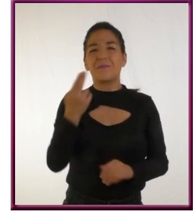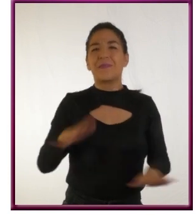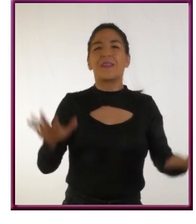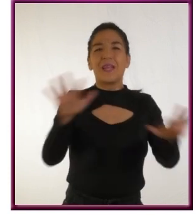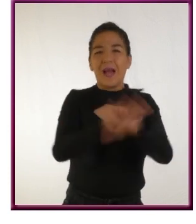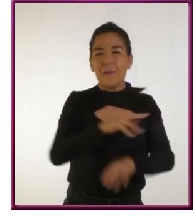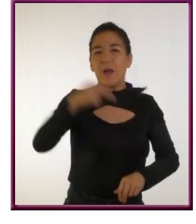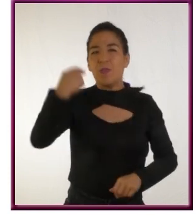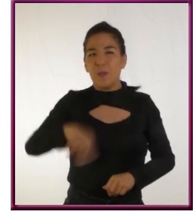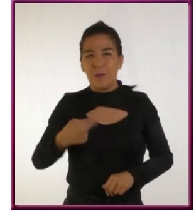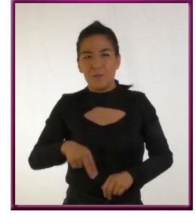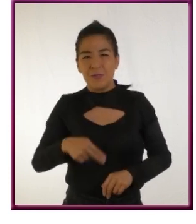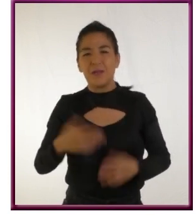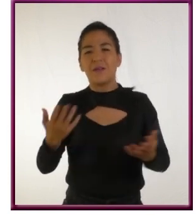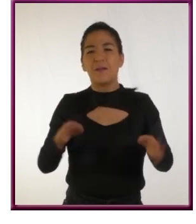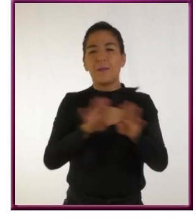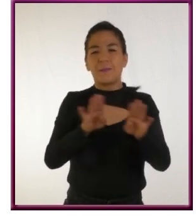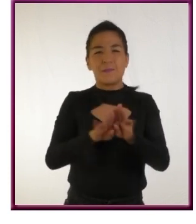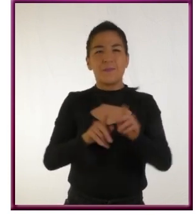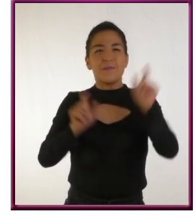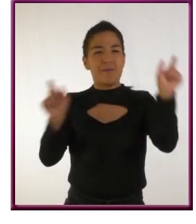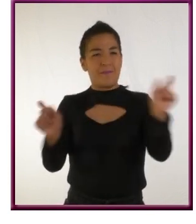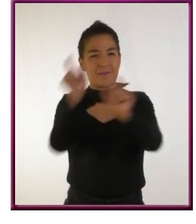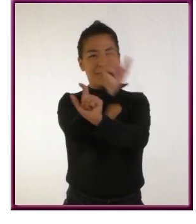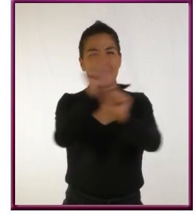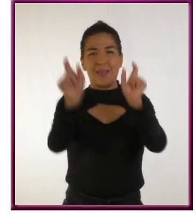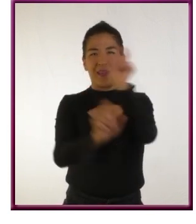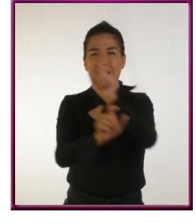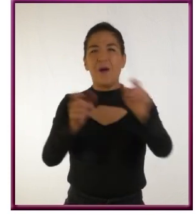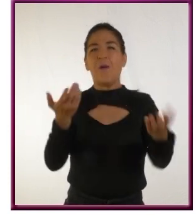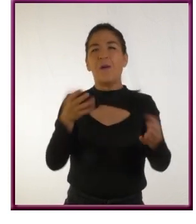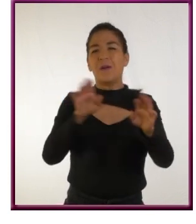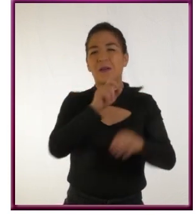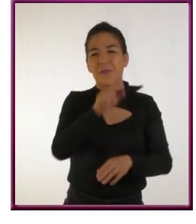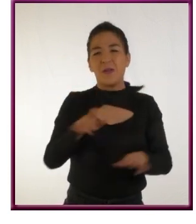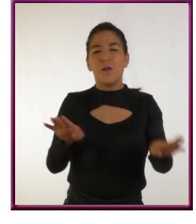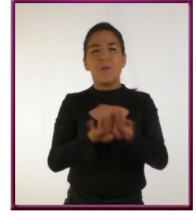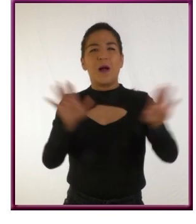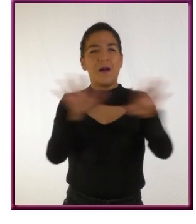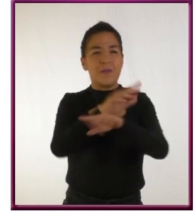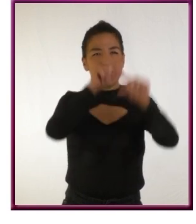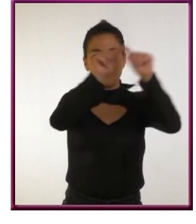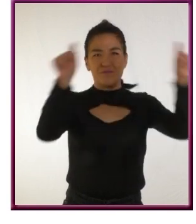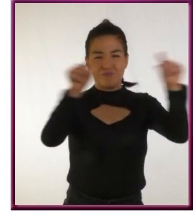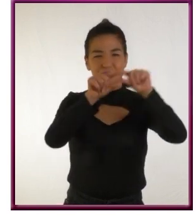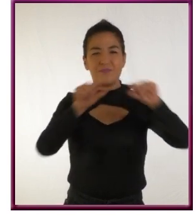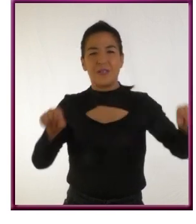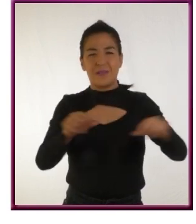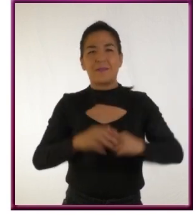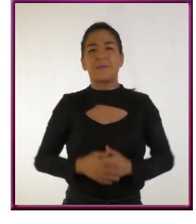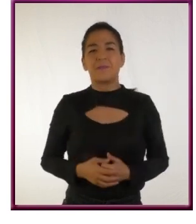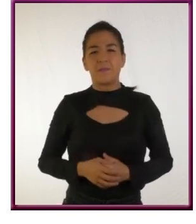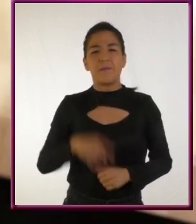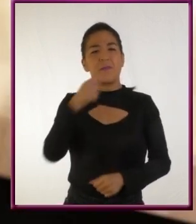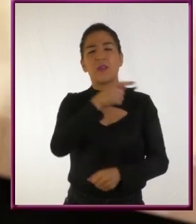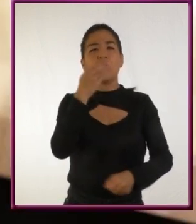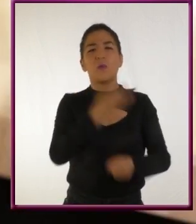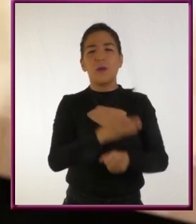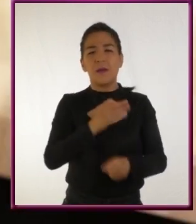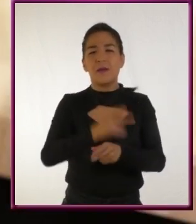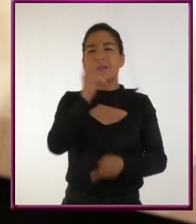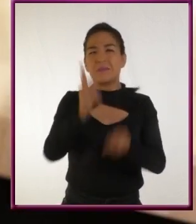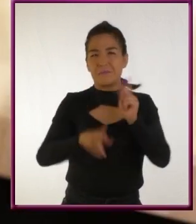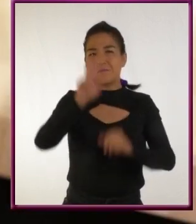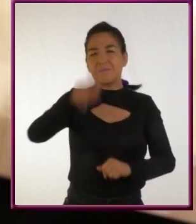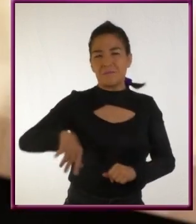Pues cambiar nombres, rotar o reflejar, cambiar bandas, cambiar renglones dentro de cada banda. Y